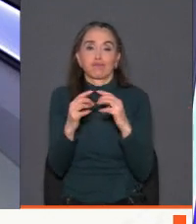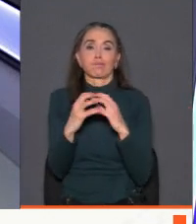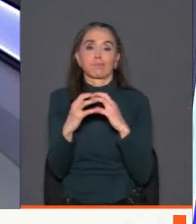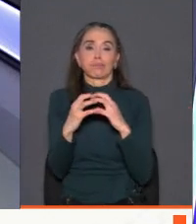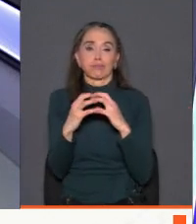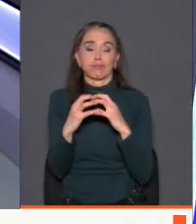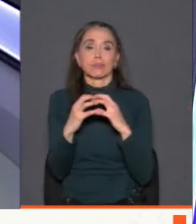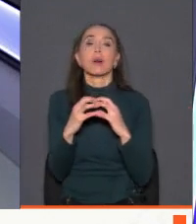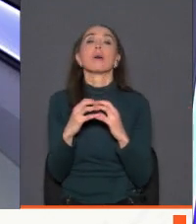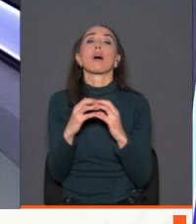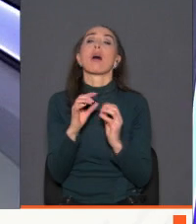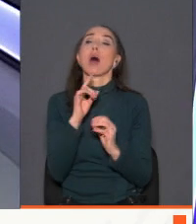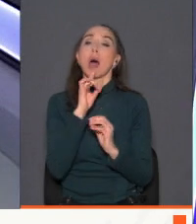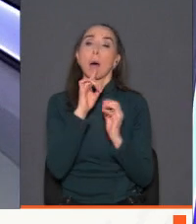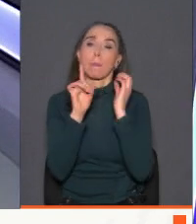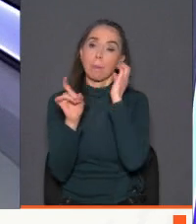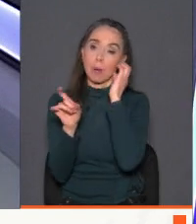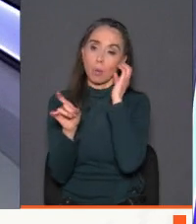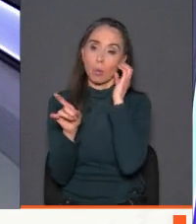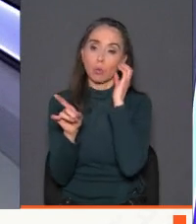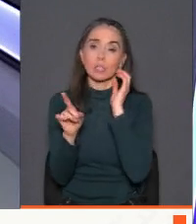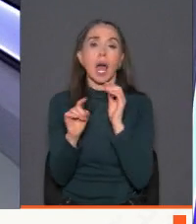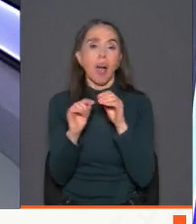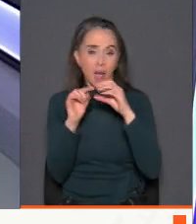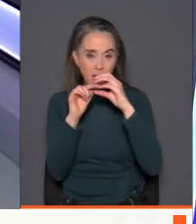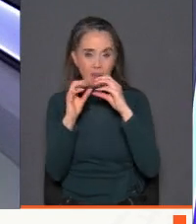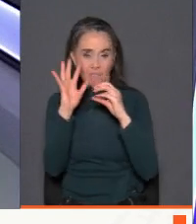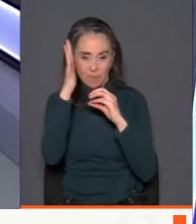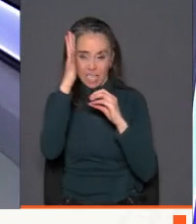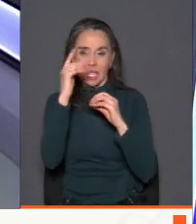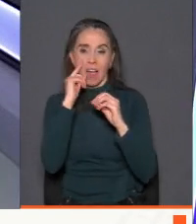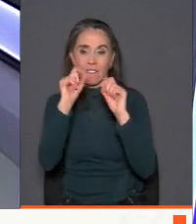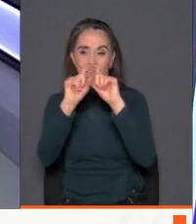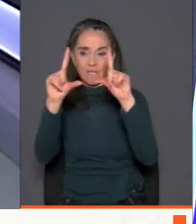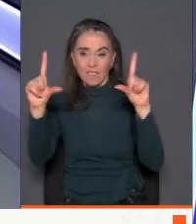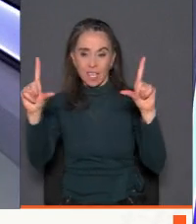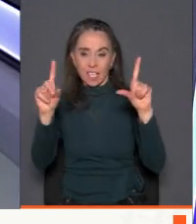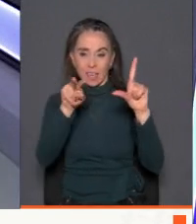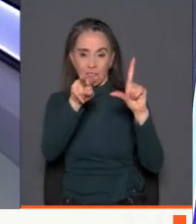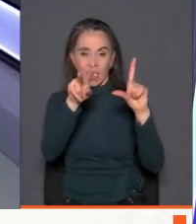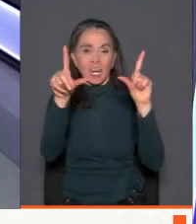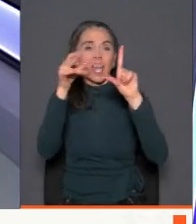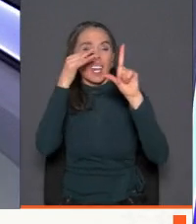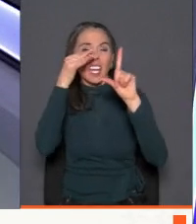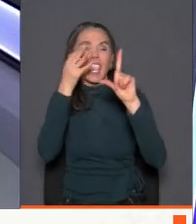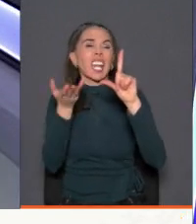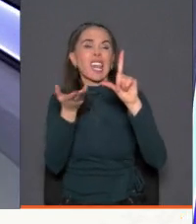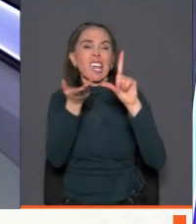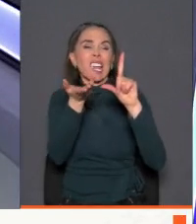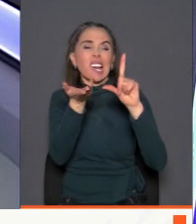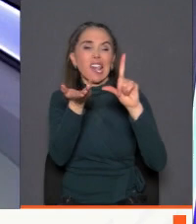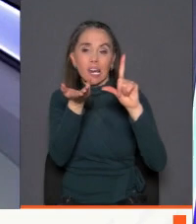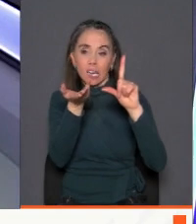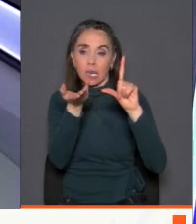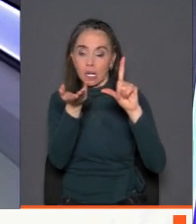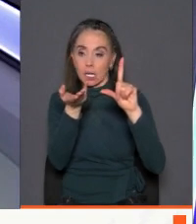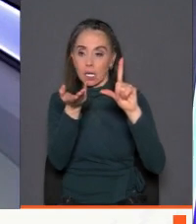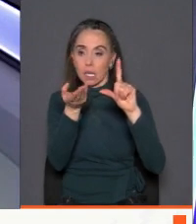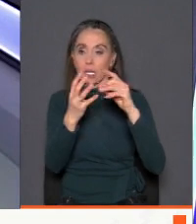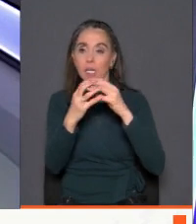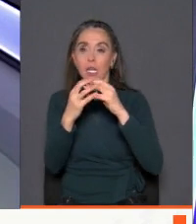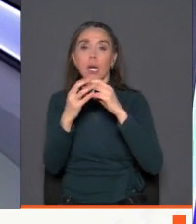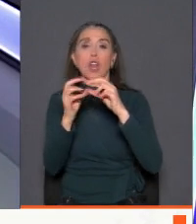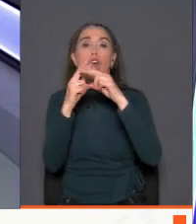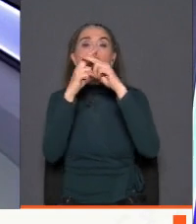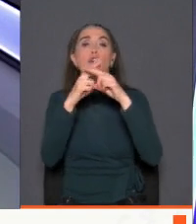ya le preguntaba a usted, don Sebastián, cómo brillan, pero ¿qué es lo que aparece ahí en pantalla para nuestros televidentes? Esto que estamos viendo acá es un dron luciérnaga, o